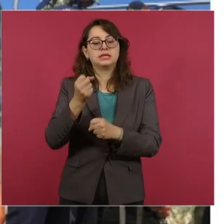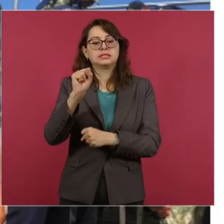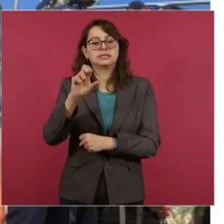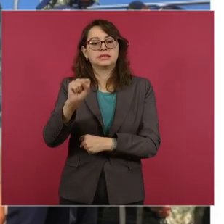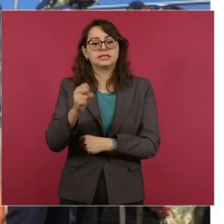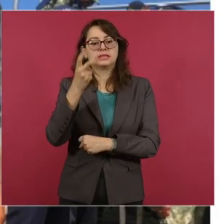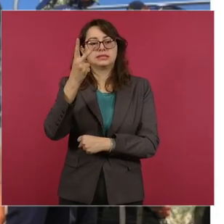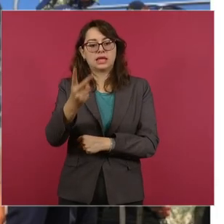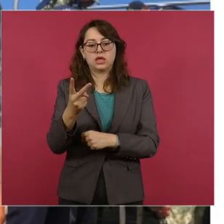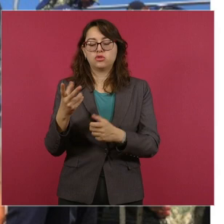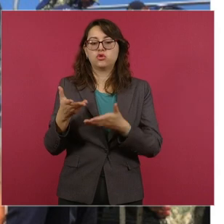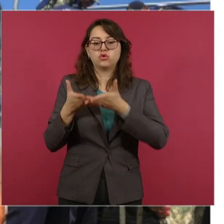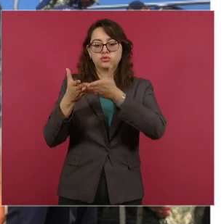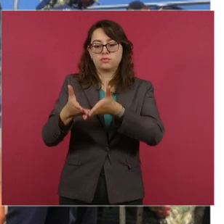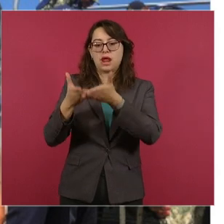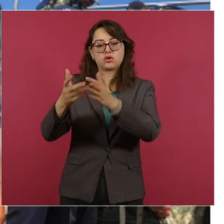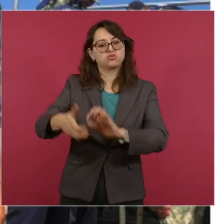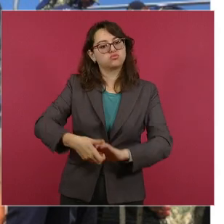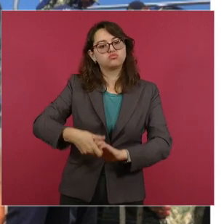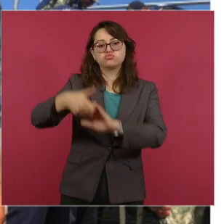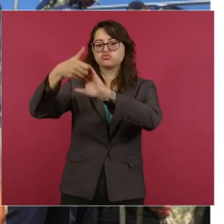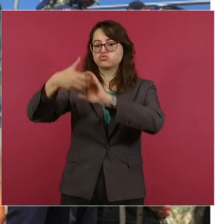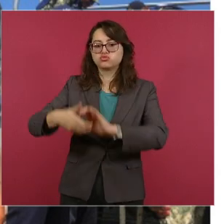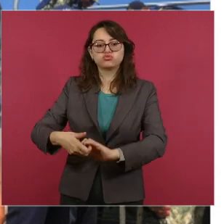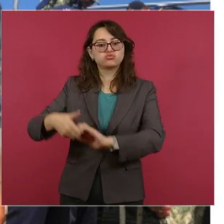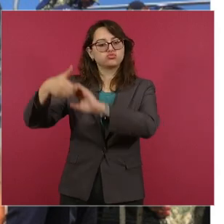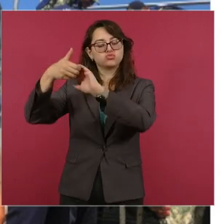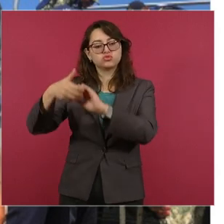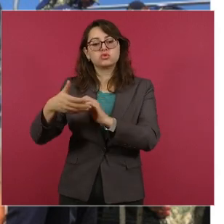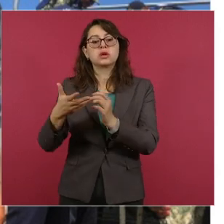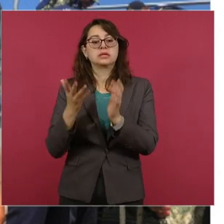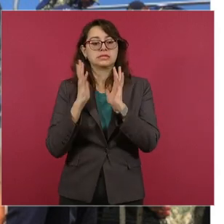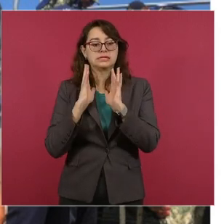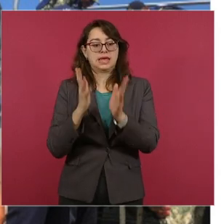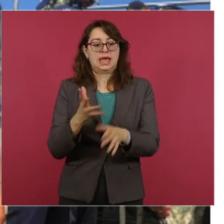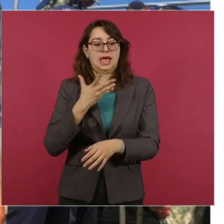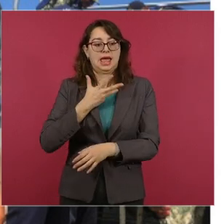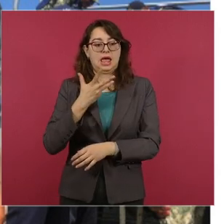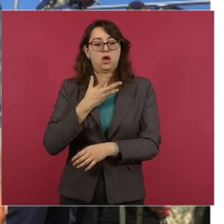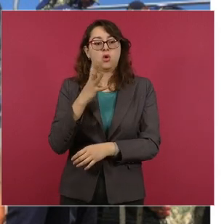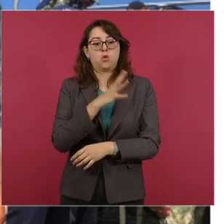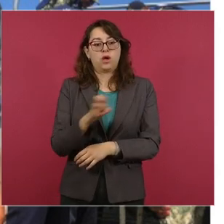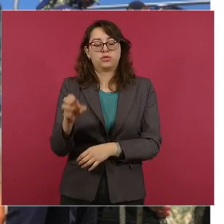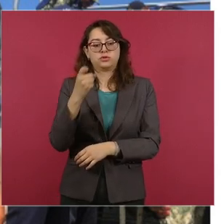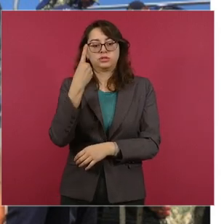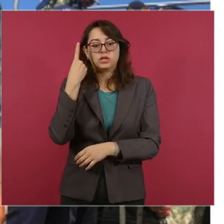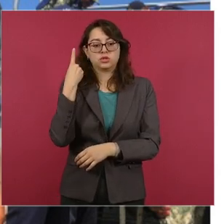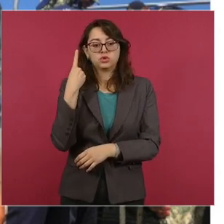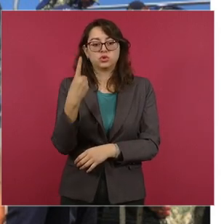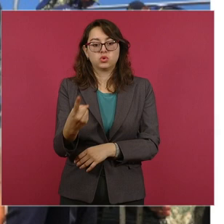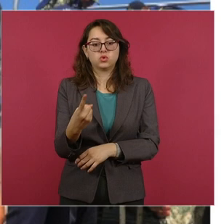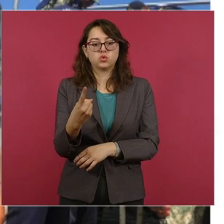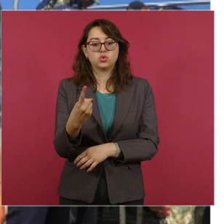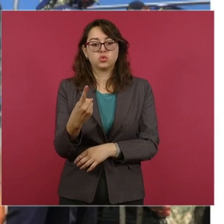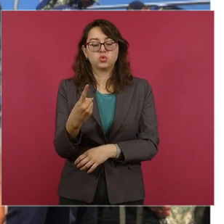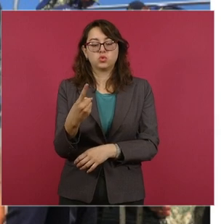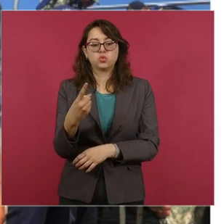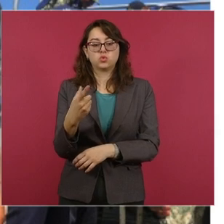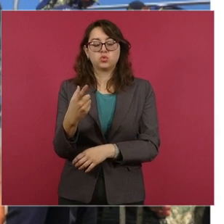embarcaciones, se tienen operando 400, llevan operándose